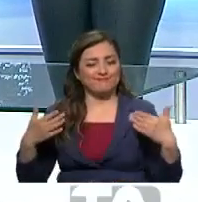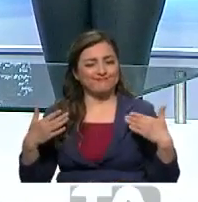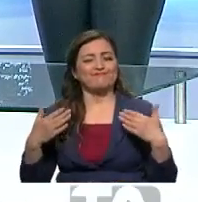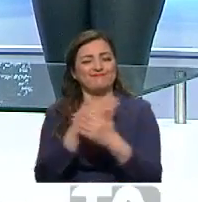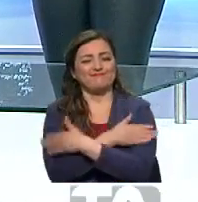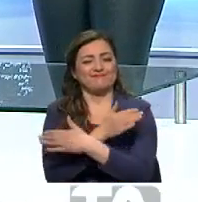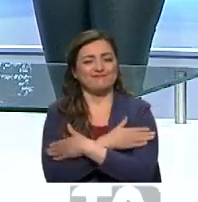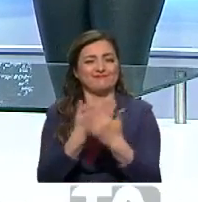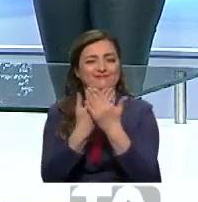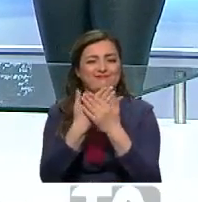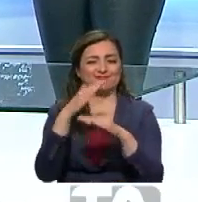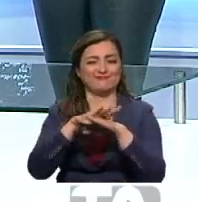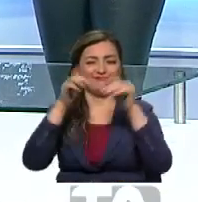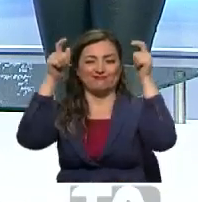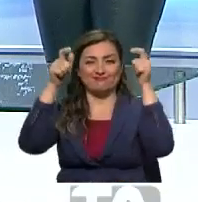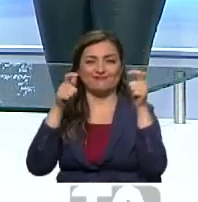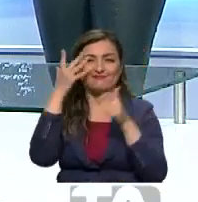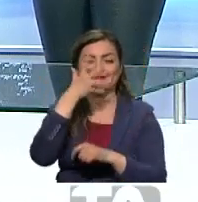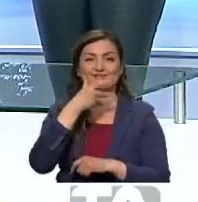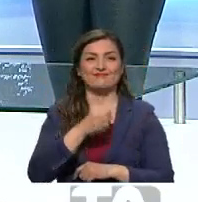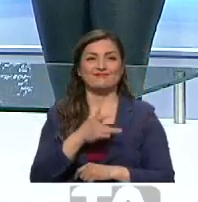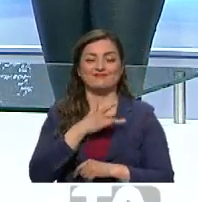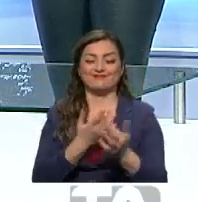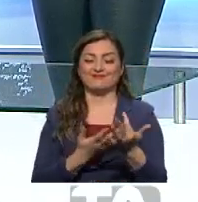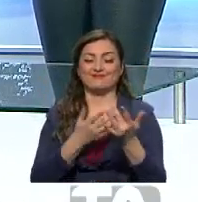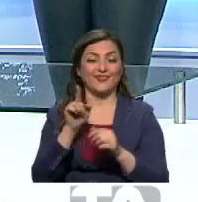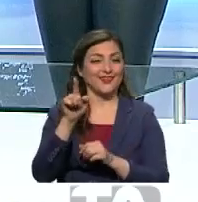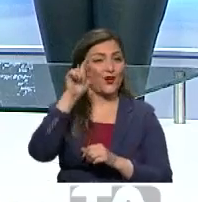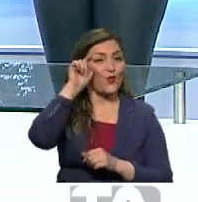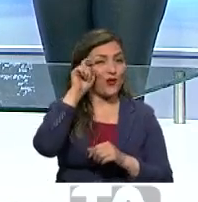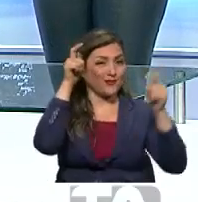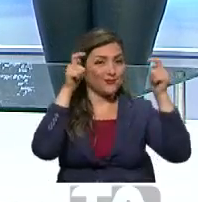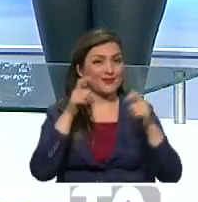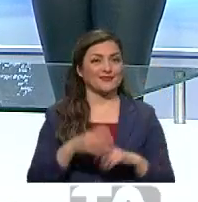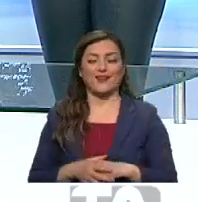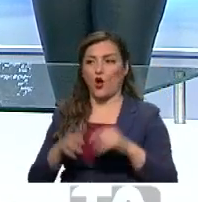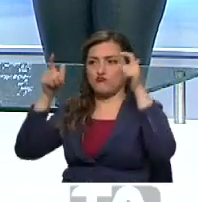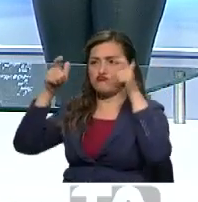nuevos bachilleres. Así es, unas lindas imágenes que nos da muchísima esperanza. ¿Te acuerdas cuando te boté? Obvio, con